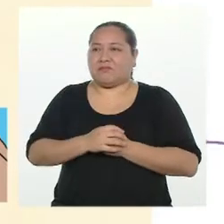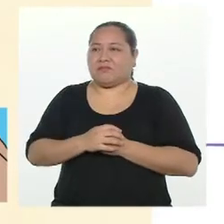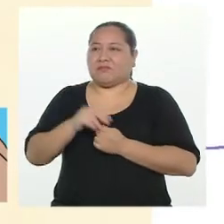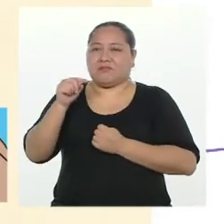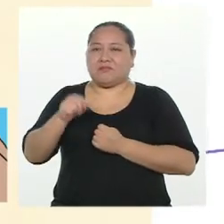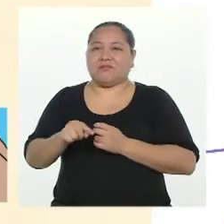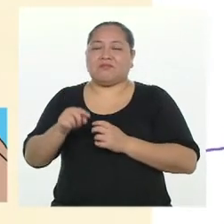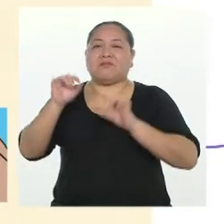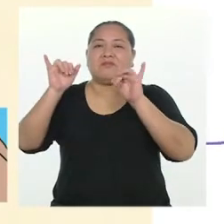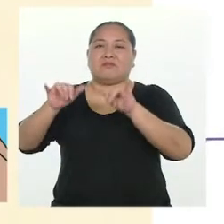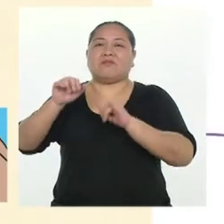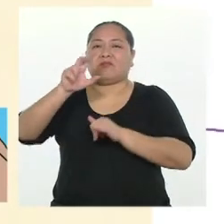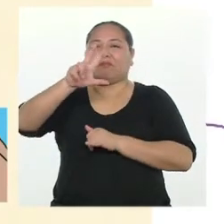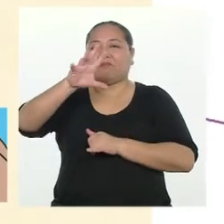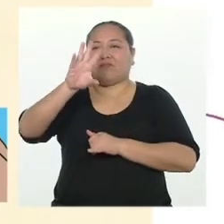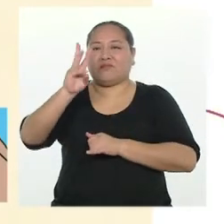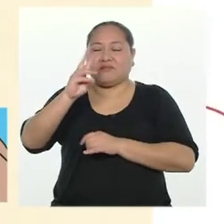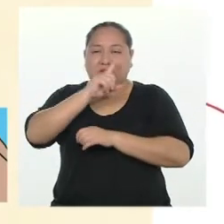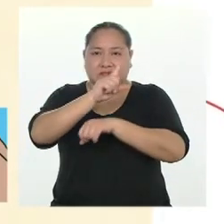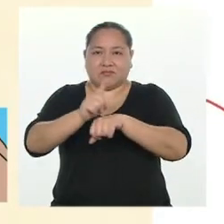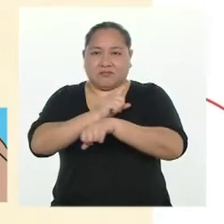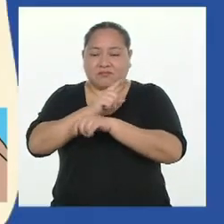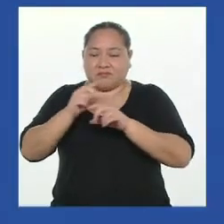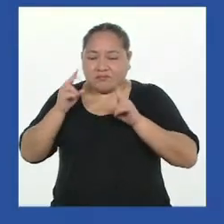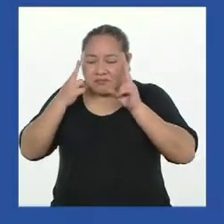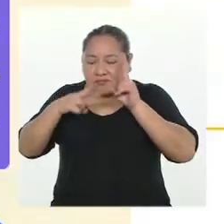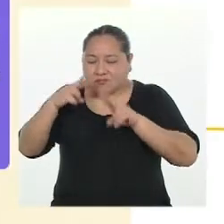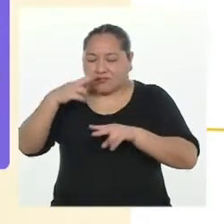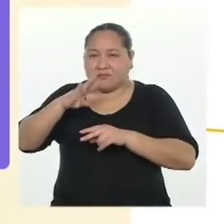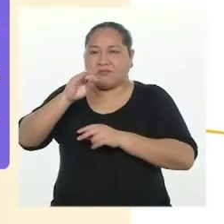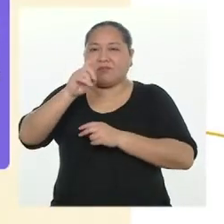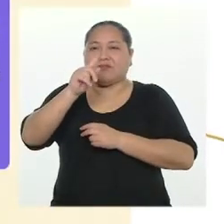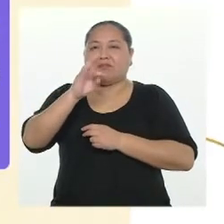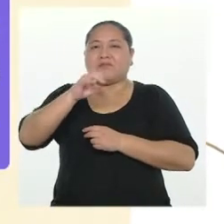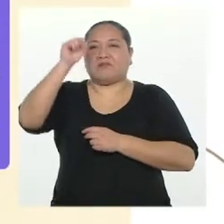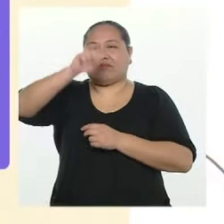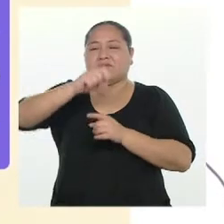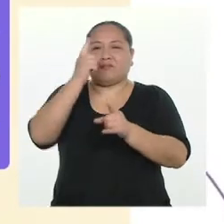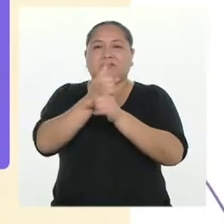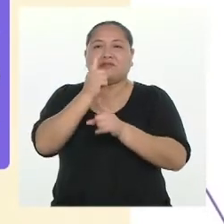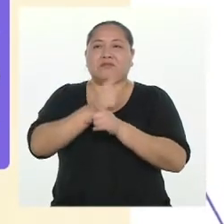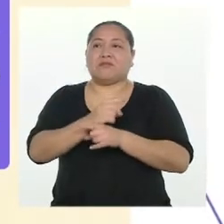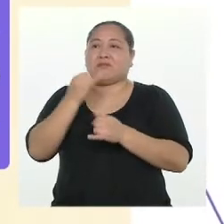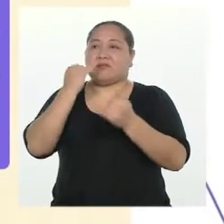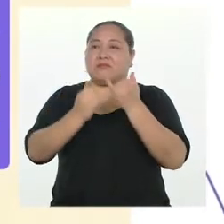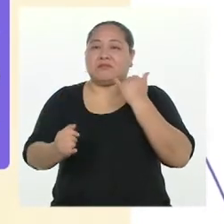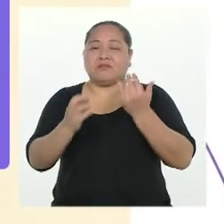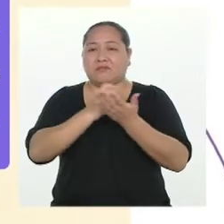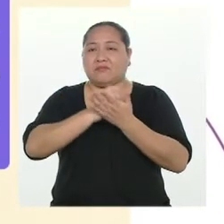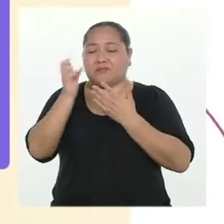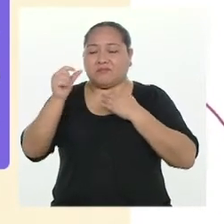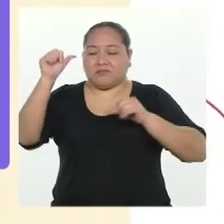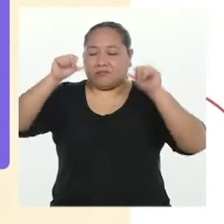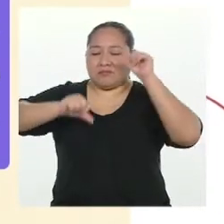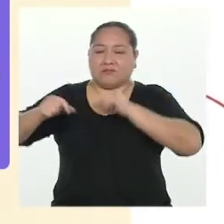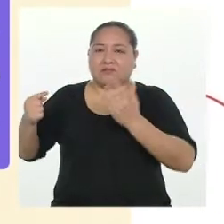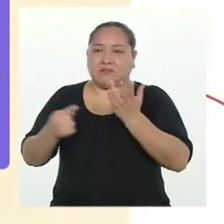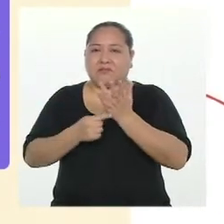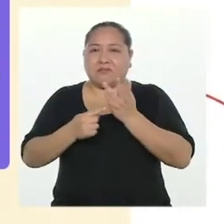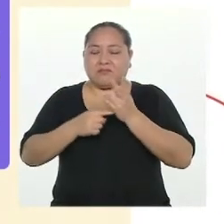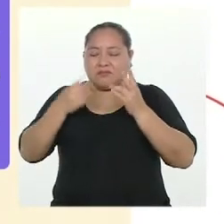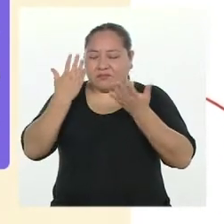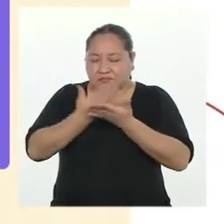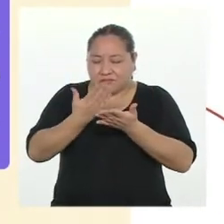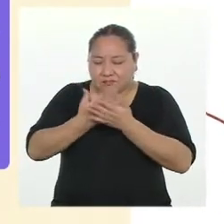dejado 36 horas para el cultivo de las bacterias. Así es, en nuestro último programa de Ciencia y Tecnología iniciamos la